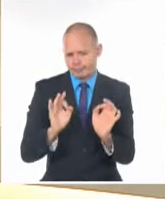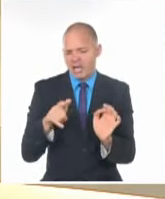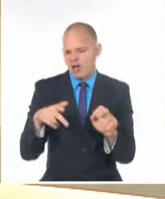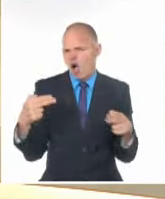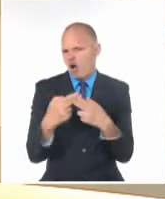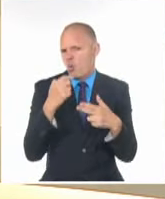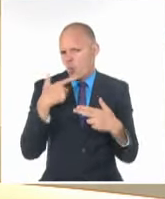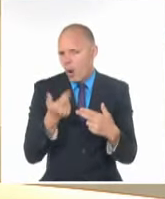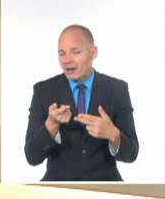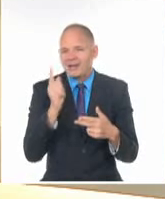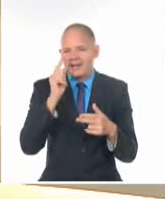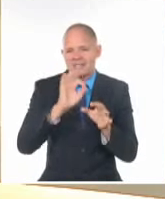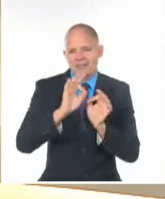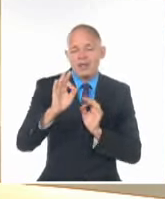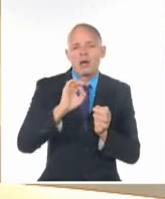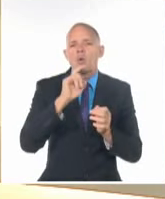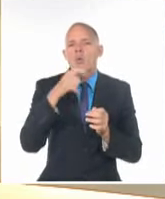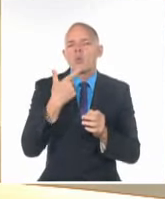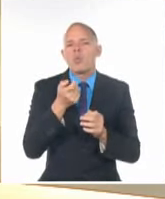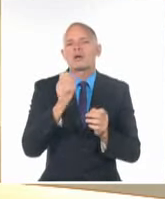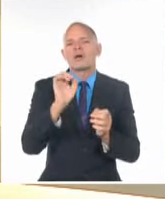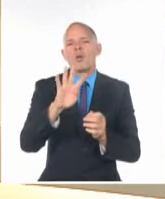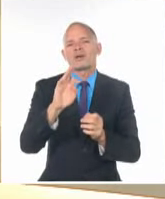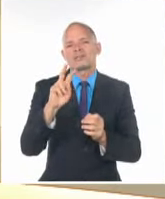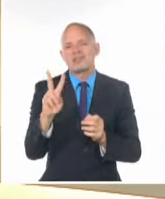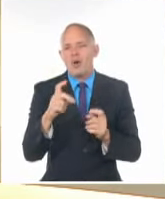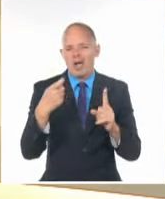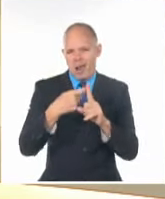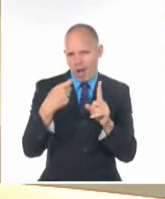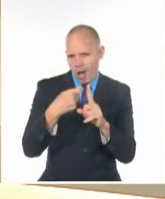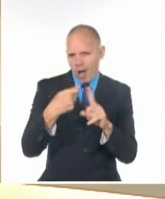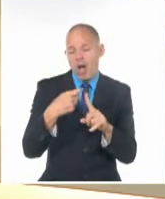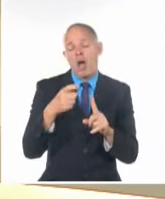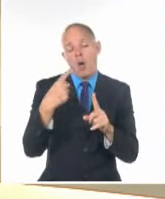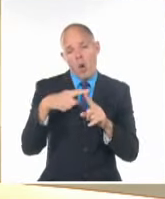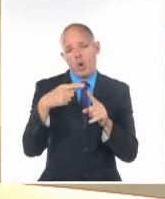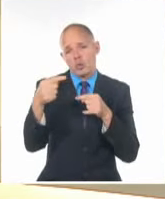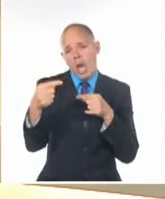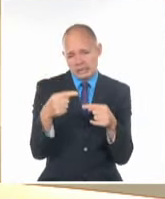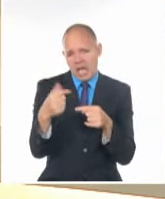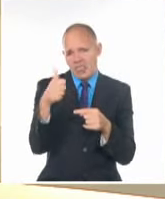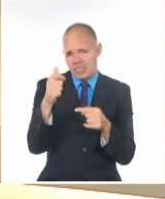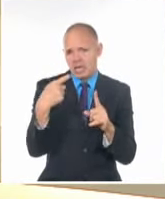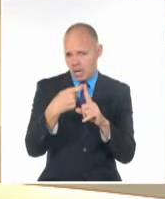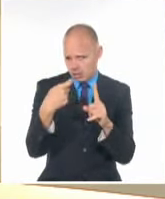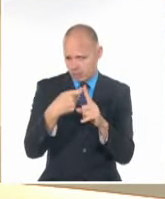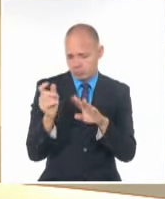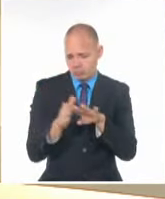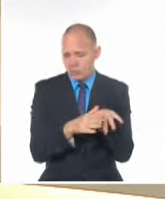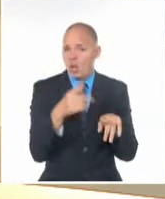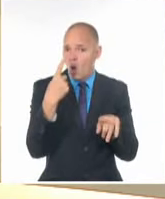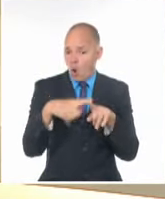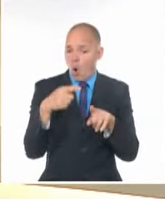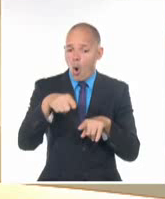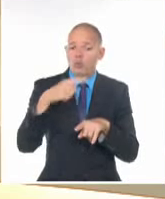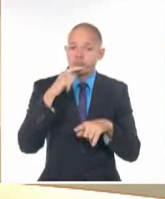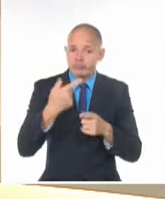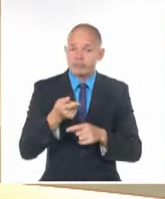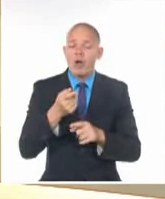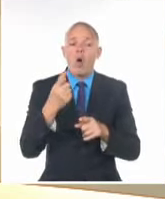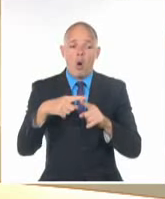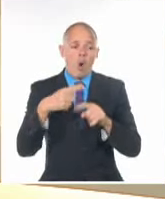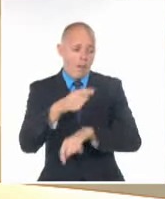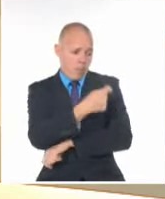distancias de 42, 21, 10 kilómetros y la carrera popular. La prueba de la media maratón equivale además al campeonato